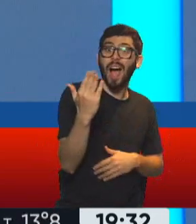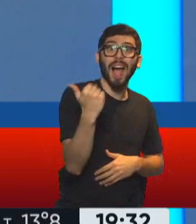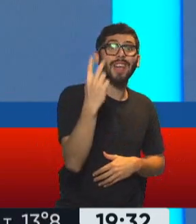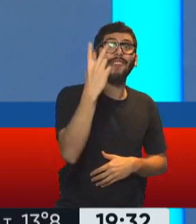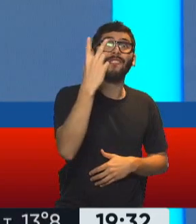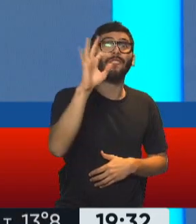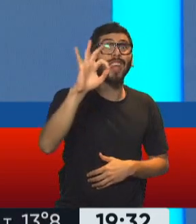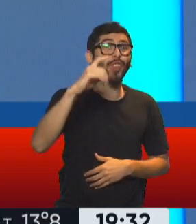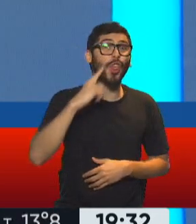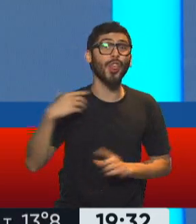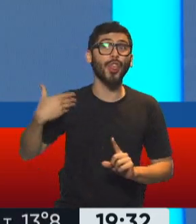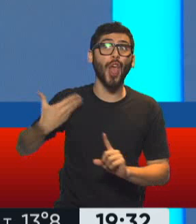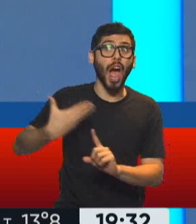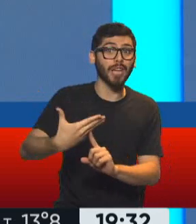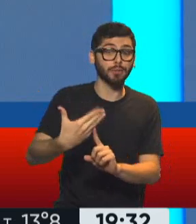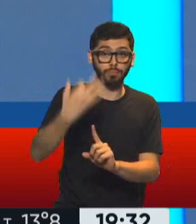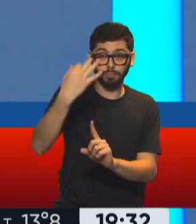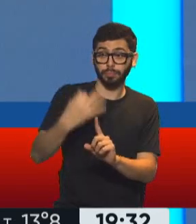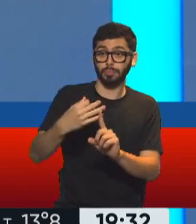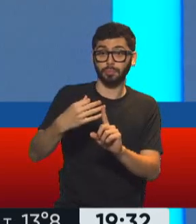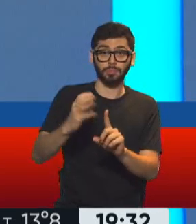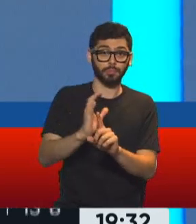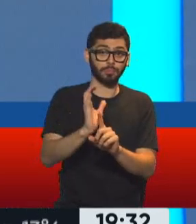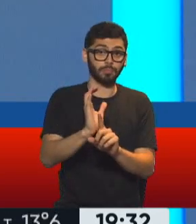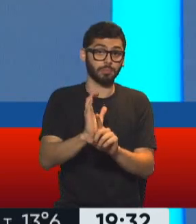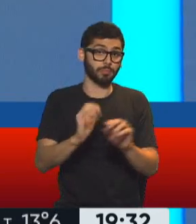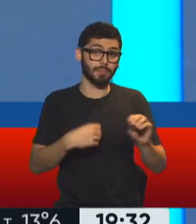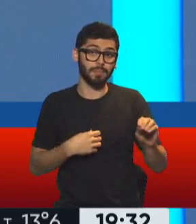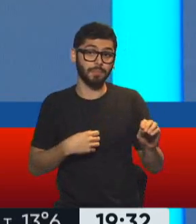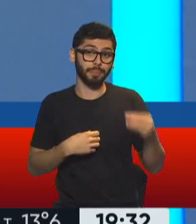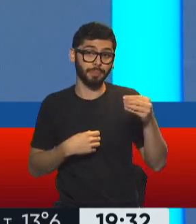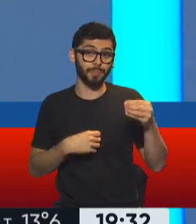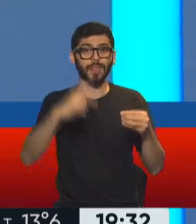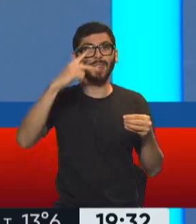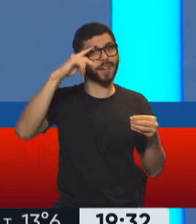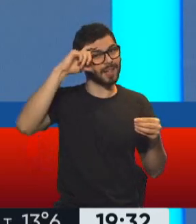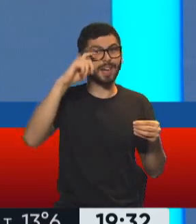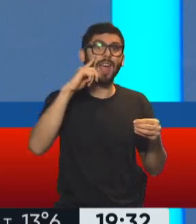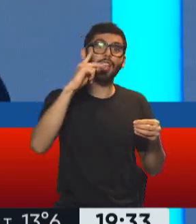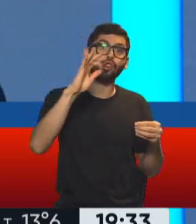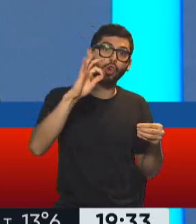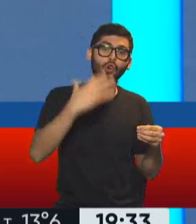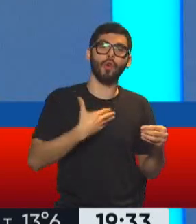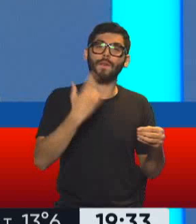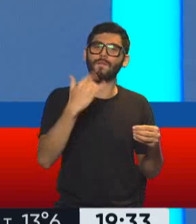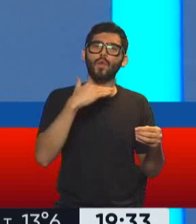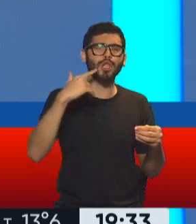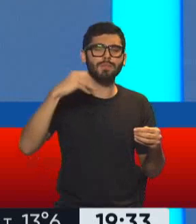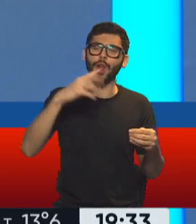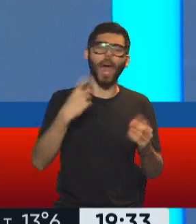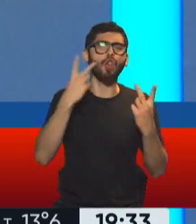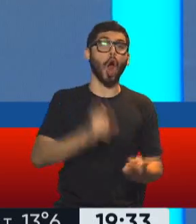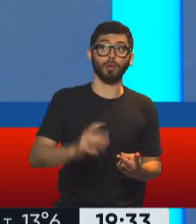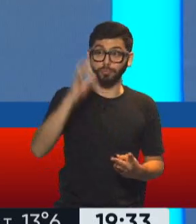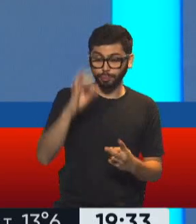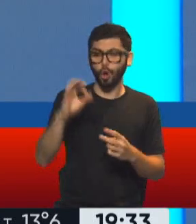embargo todavía no, quien resulta perdidosa en las elecciones, Keiko Fujimori, no reconoce un resultado que ya la OEA, la Unión